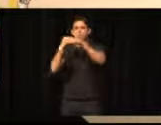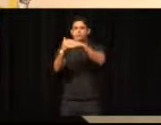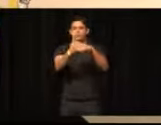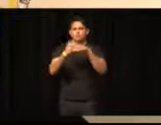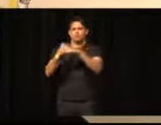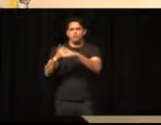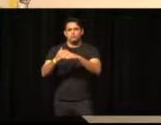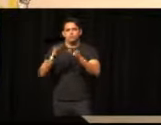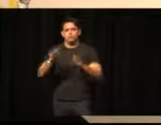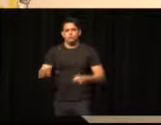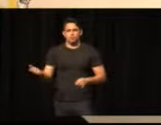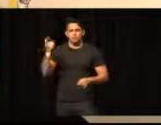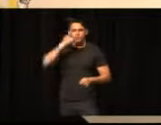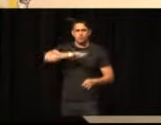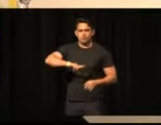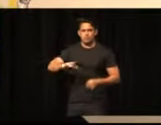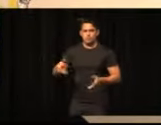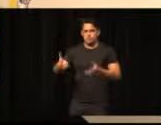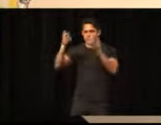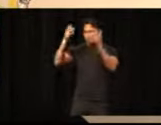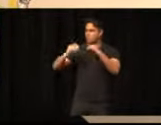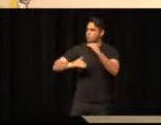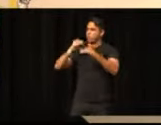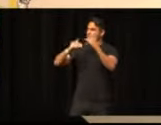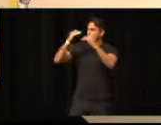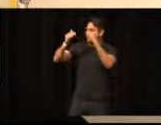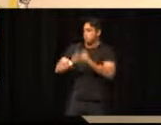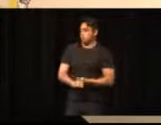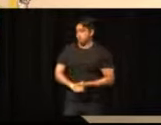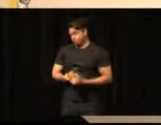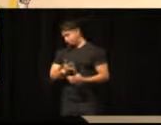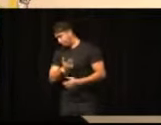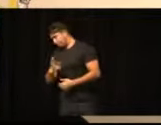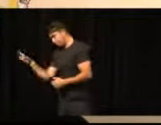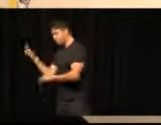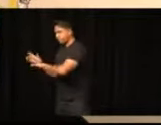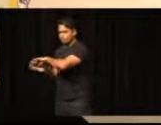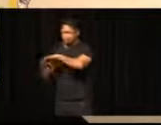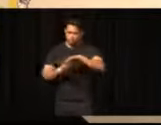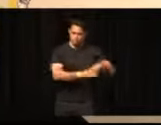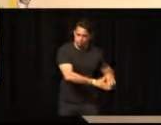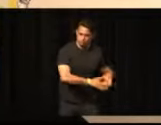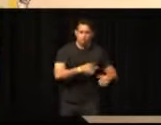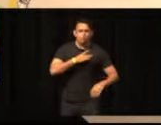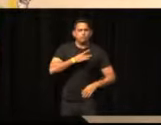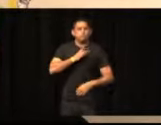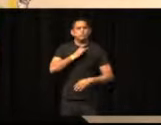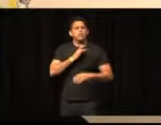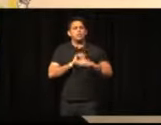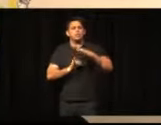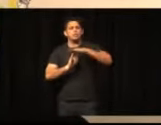democracia y la participación democrática de la sociedad. Entonces, otra cuestión es el voluntariado institucional, donde